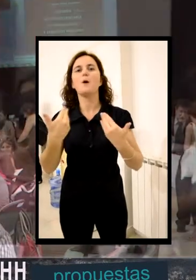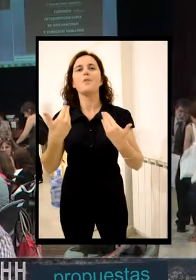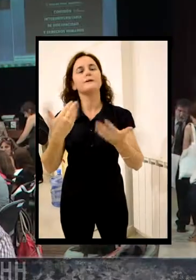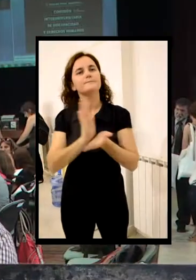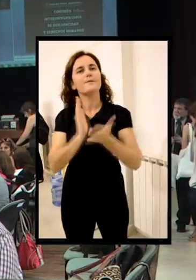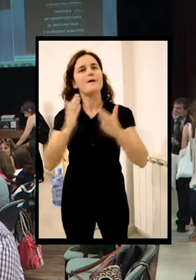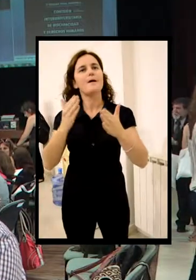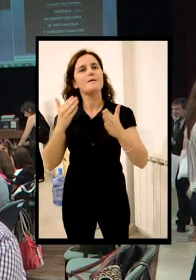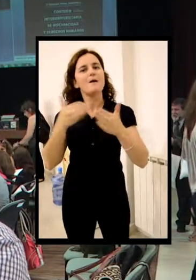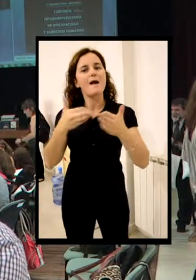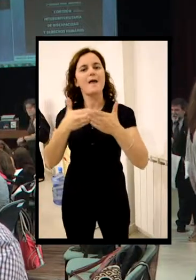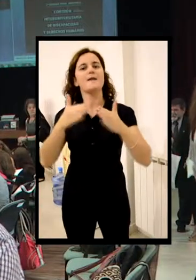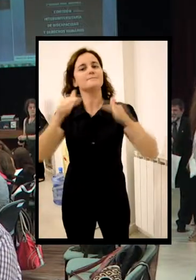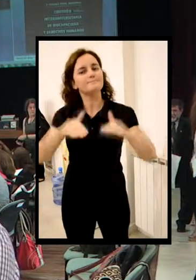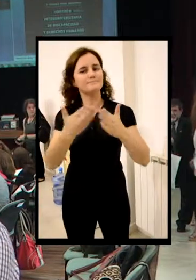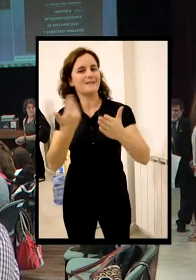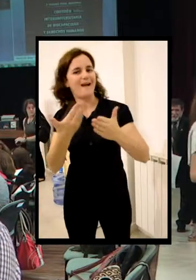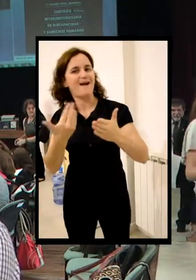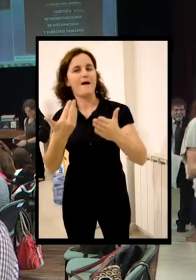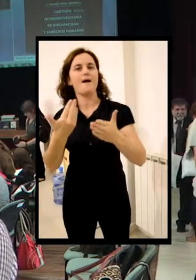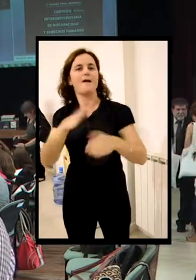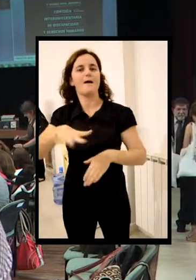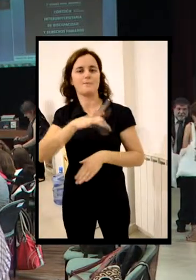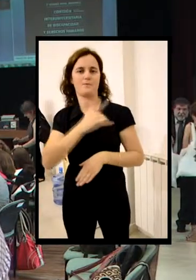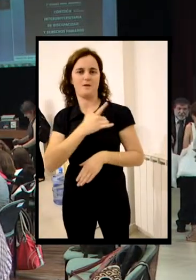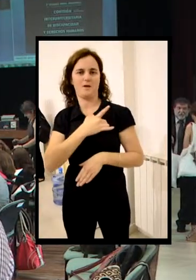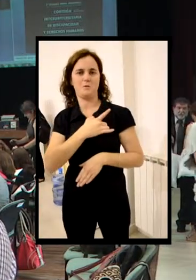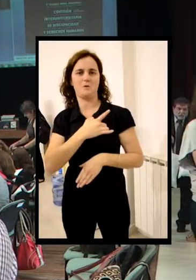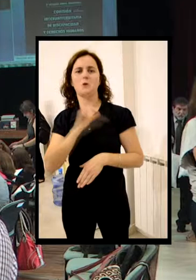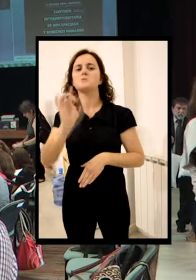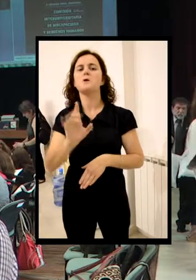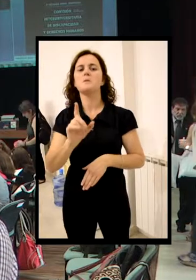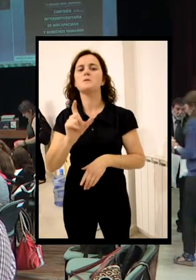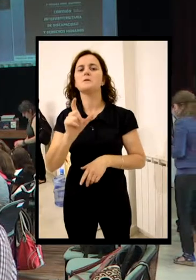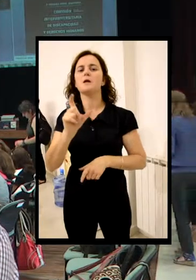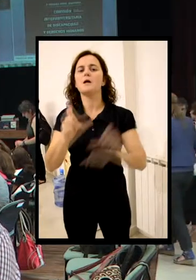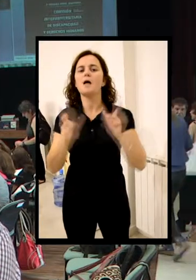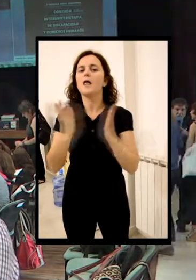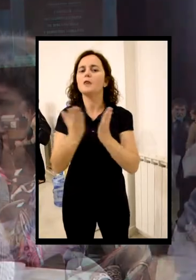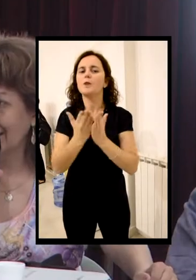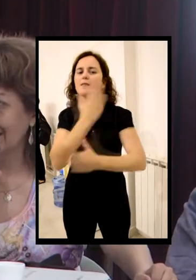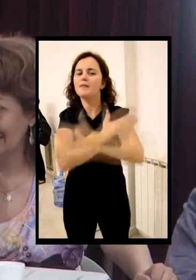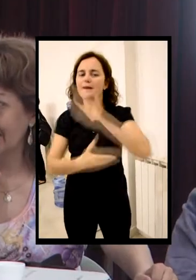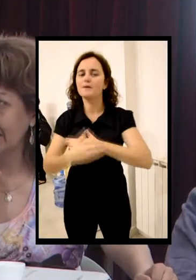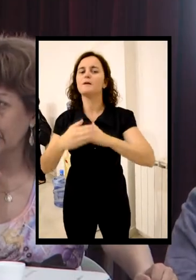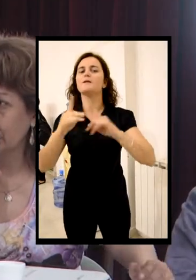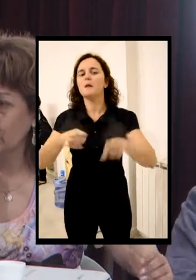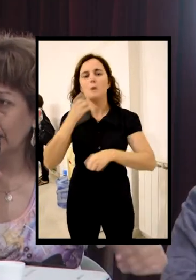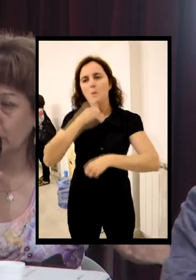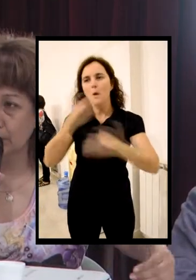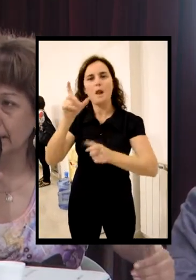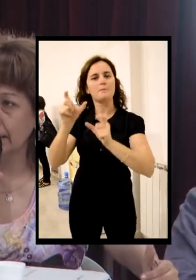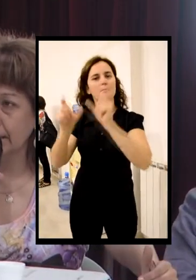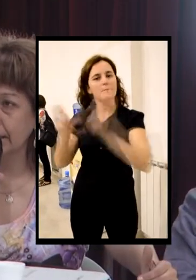las barreras en el ámbito académico para no solamente para alumnos con discapacidad sino cualquier persona que